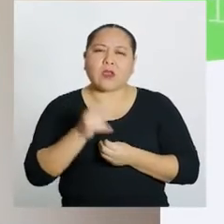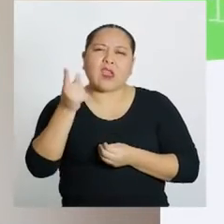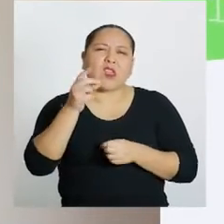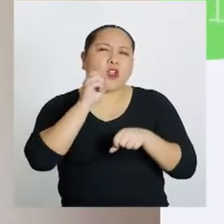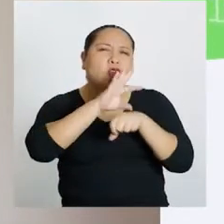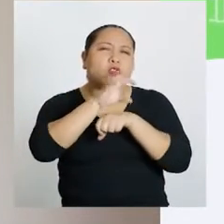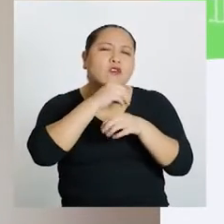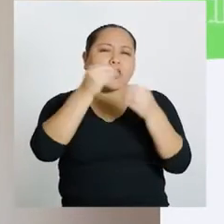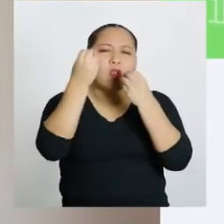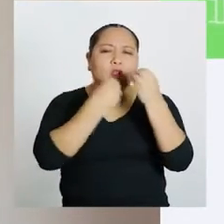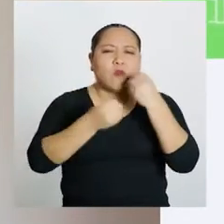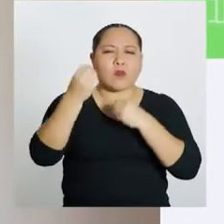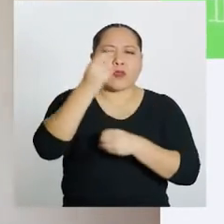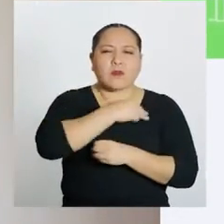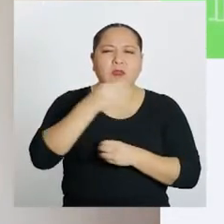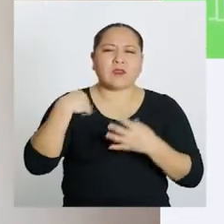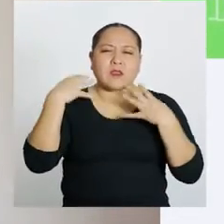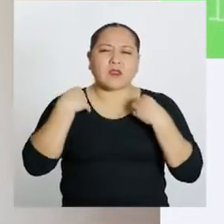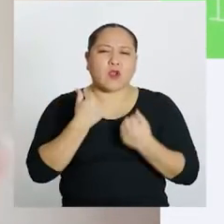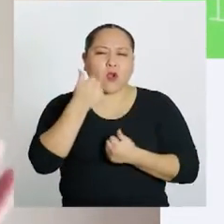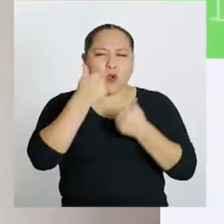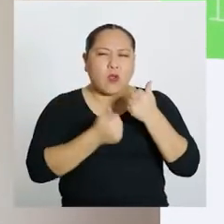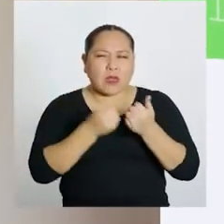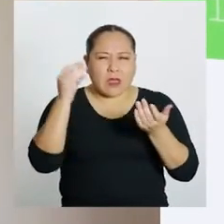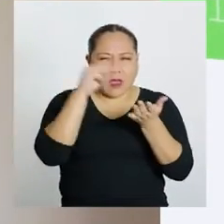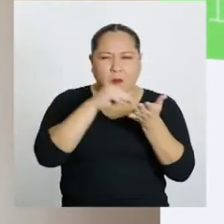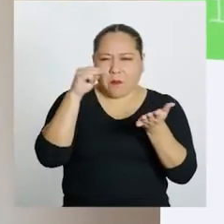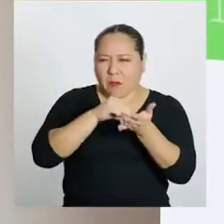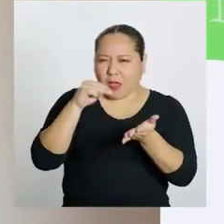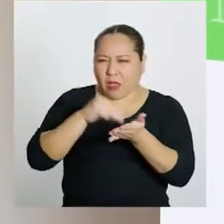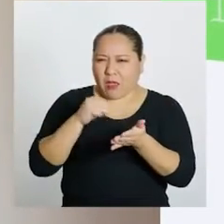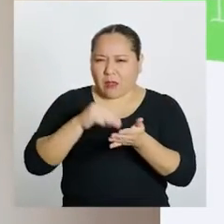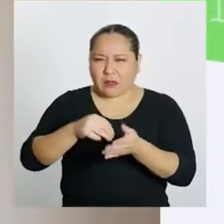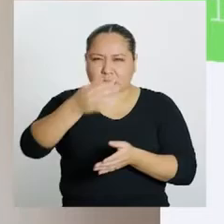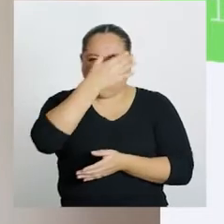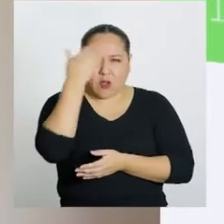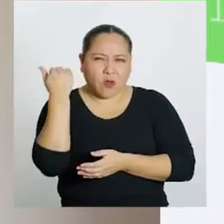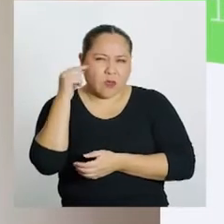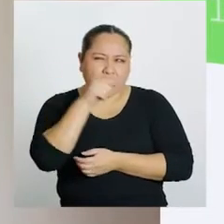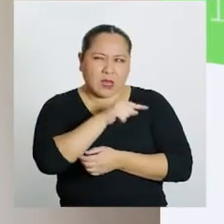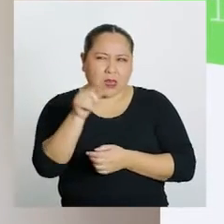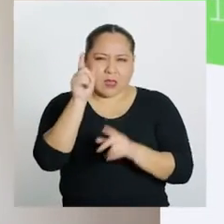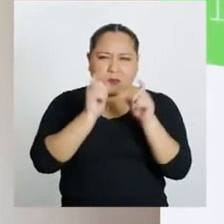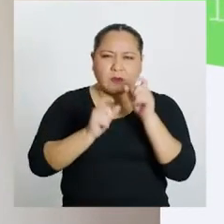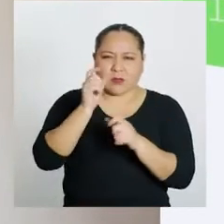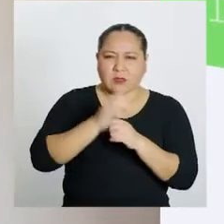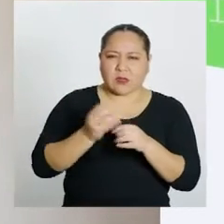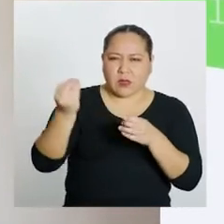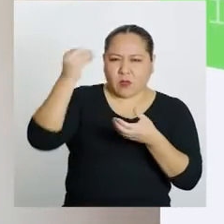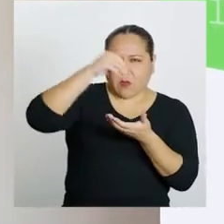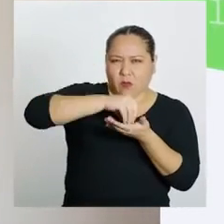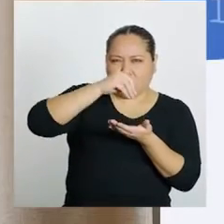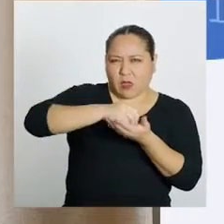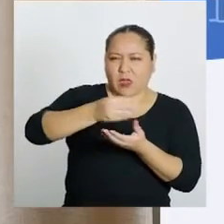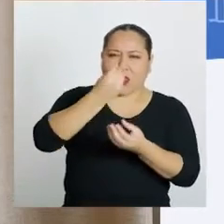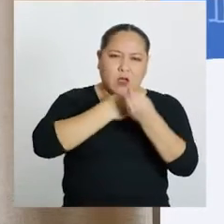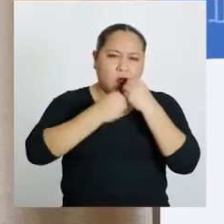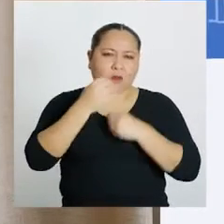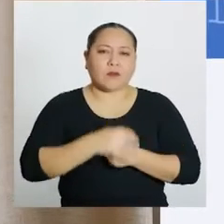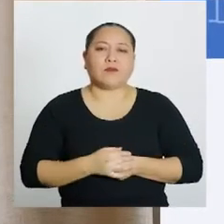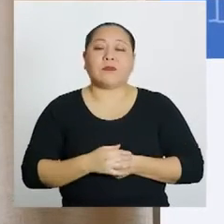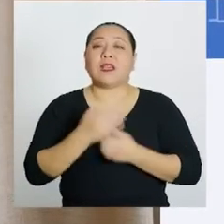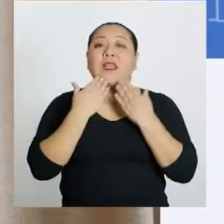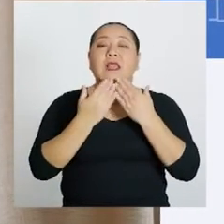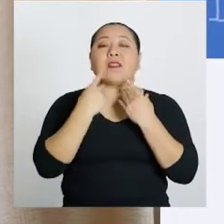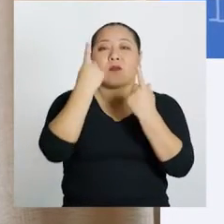consumir el MINSA, ¿cuál es la que más se olvida la gente de incluir en su dieta? Gracias